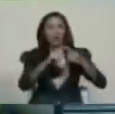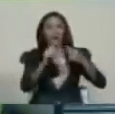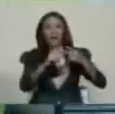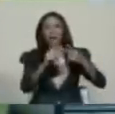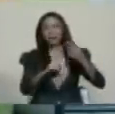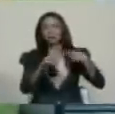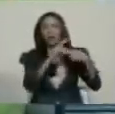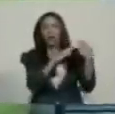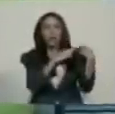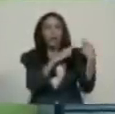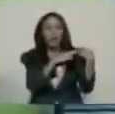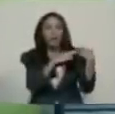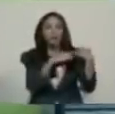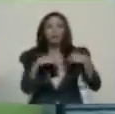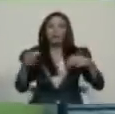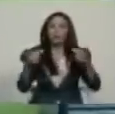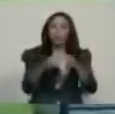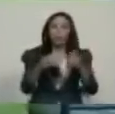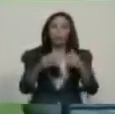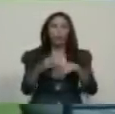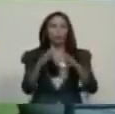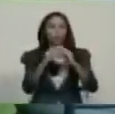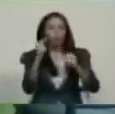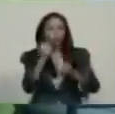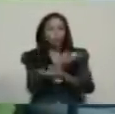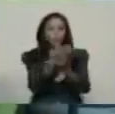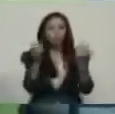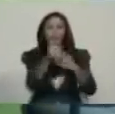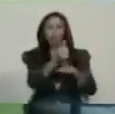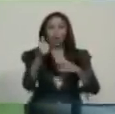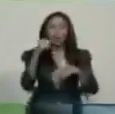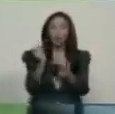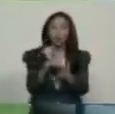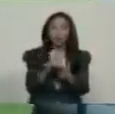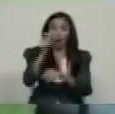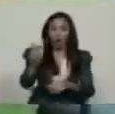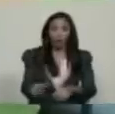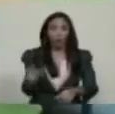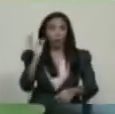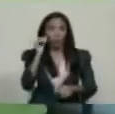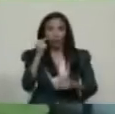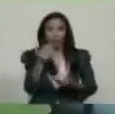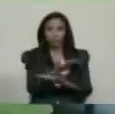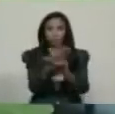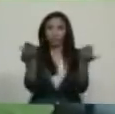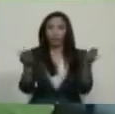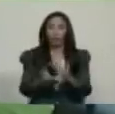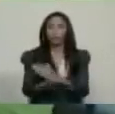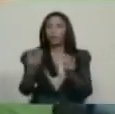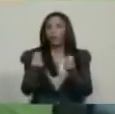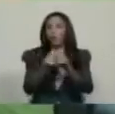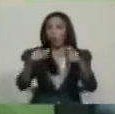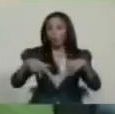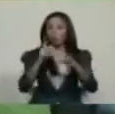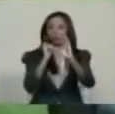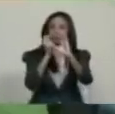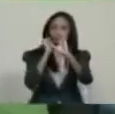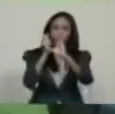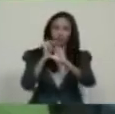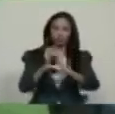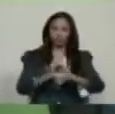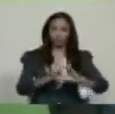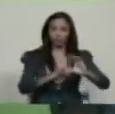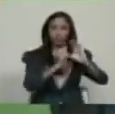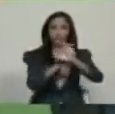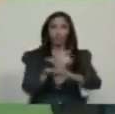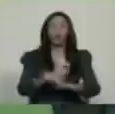de la REDI, el jefe de la REDI, me encuentro con la trabajadora Osiris Moreno, que es de la ferrominera, me encuentro con el